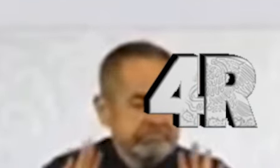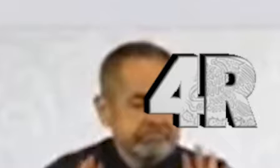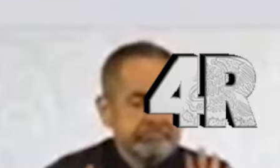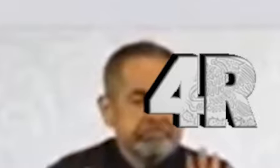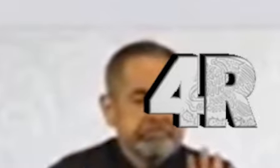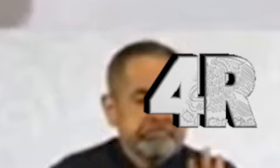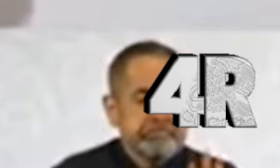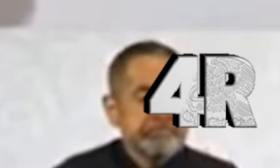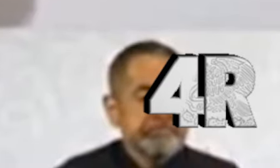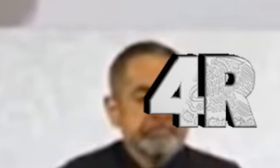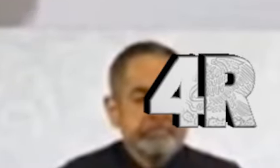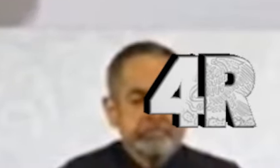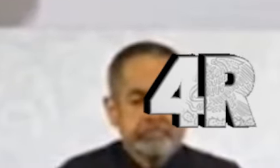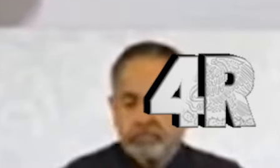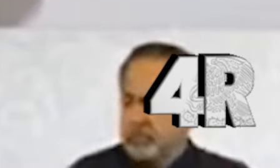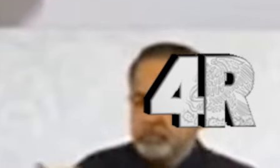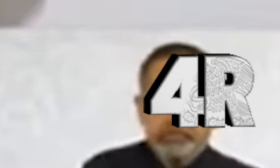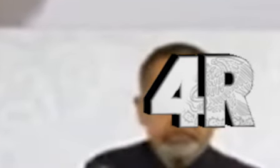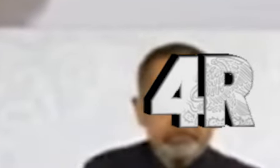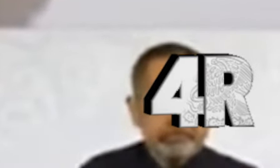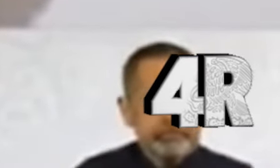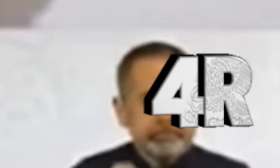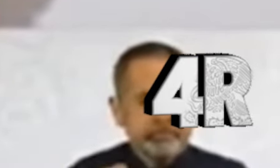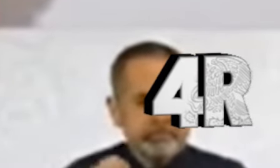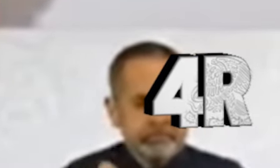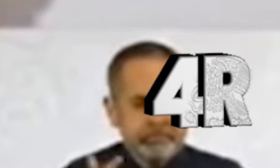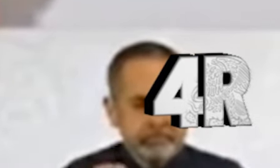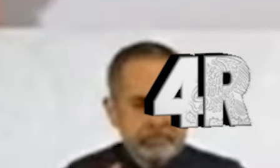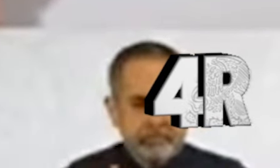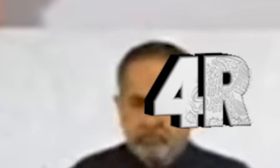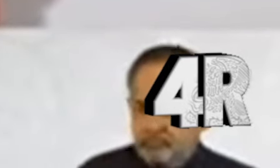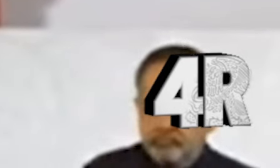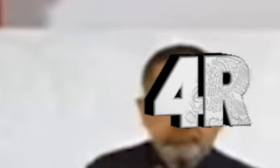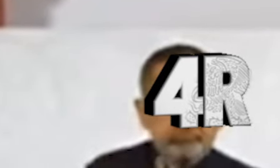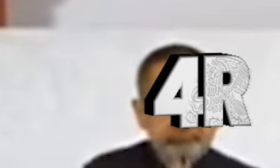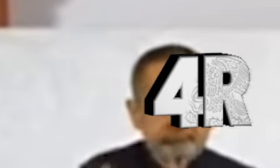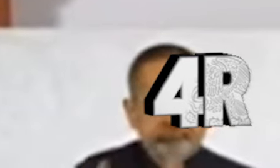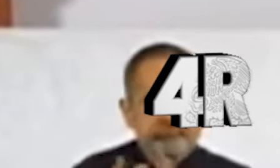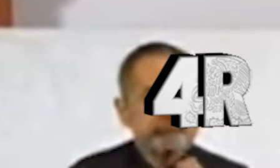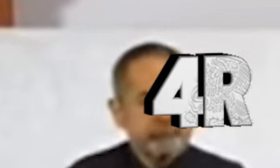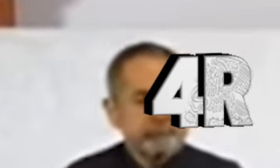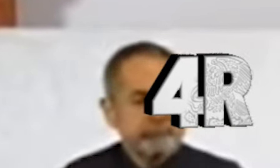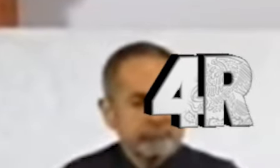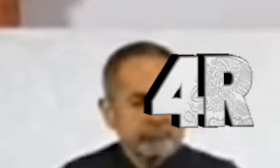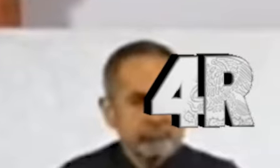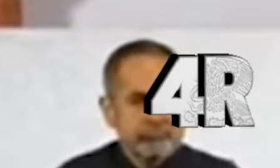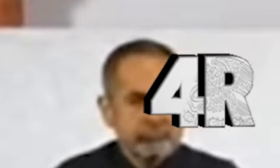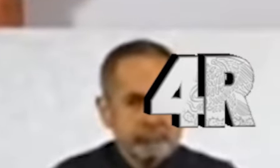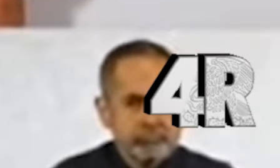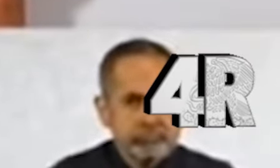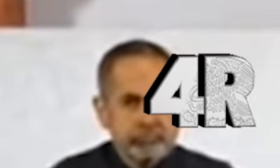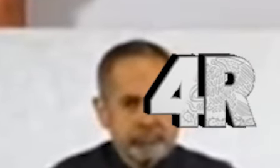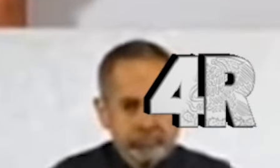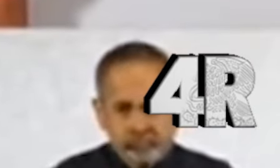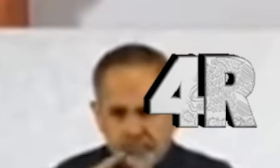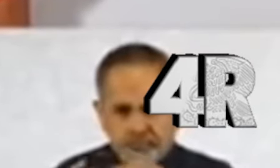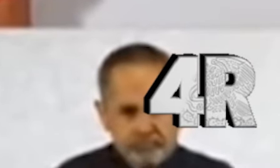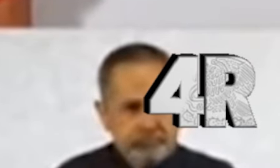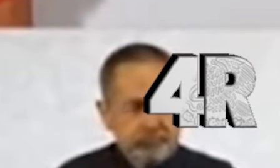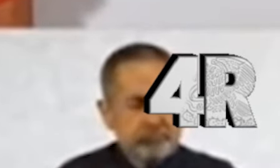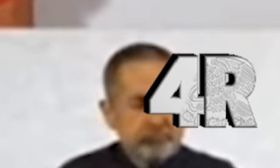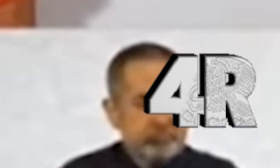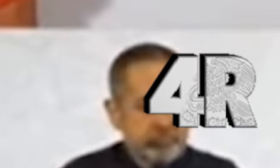pues le pediré aquí a la secretaria de gobernación estar en contacto con el Instituto Nacional